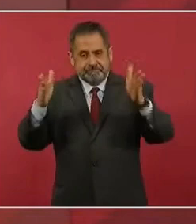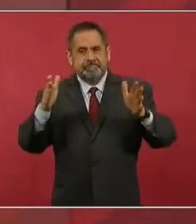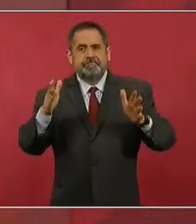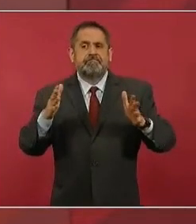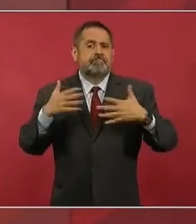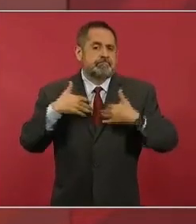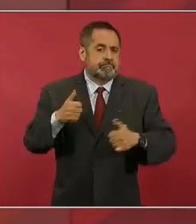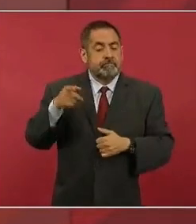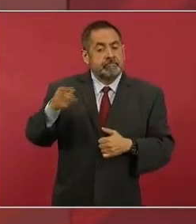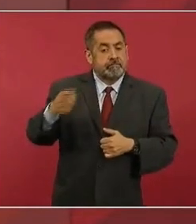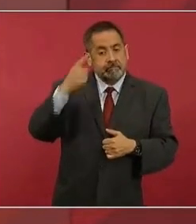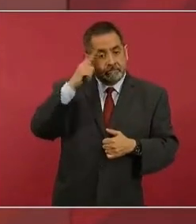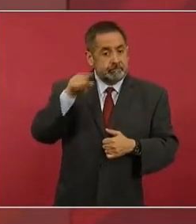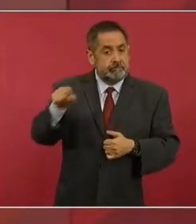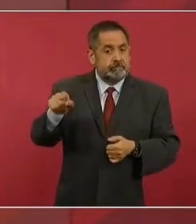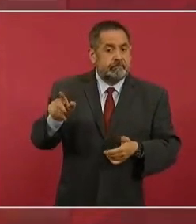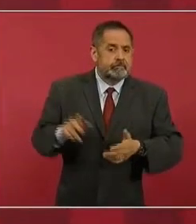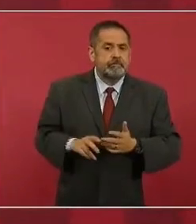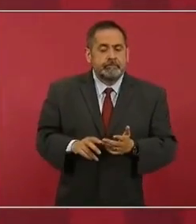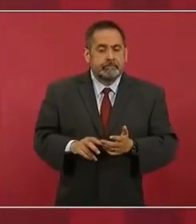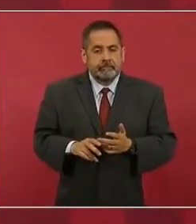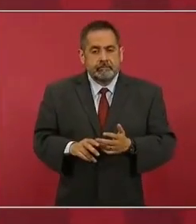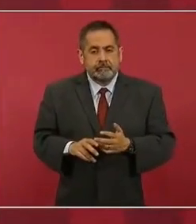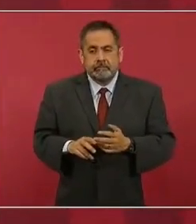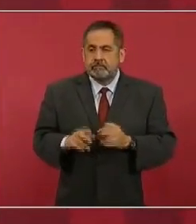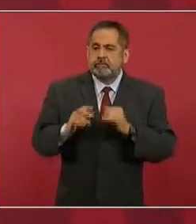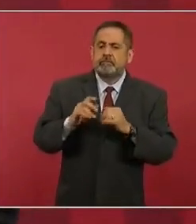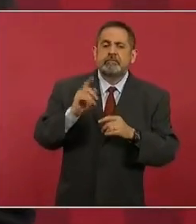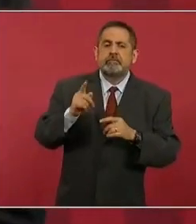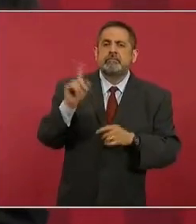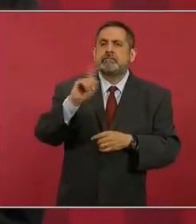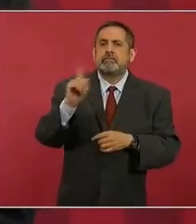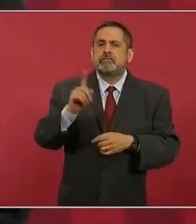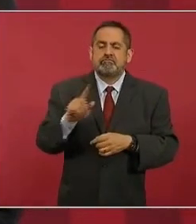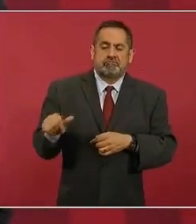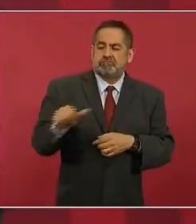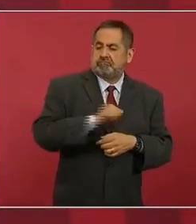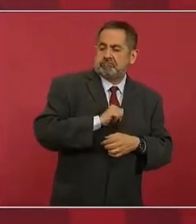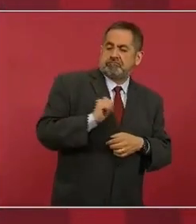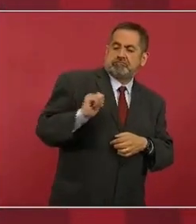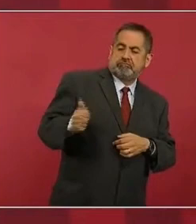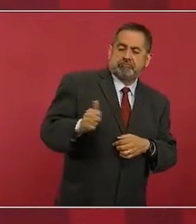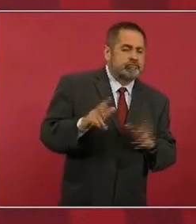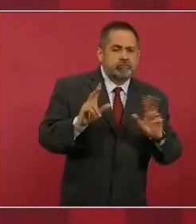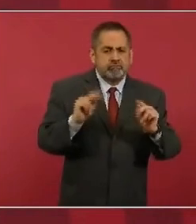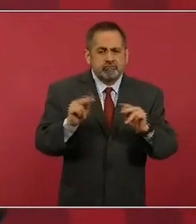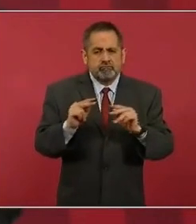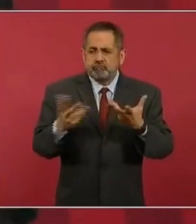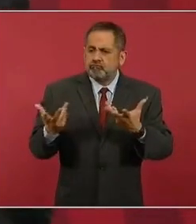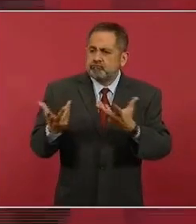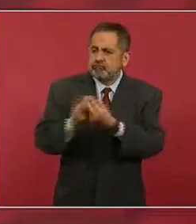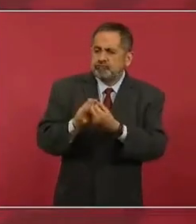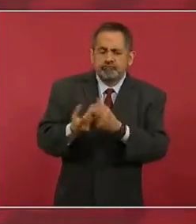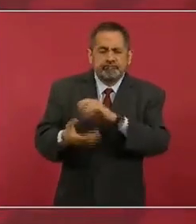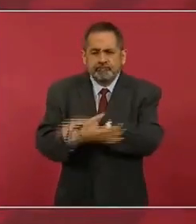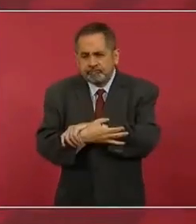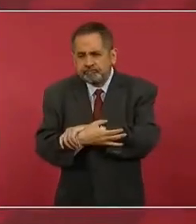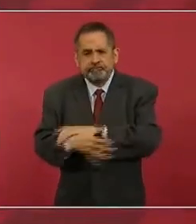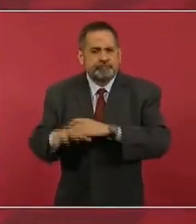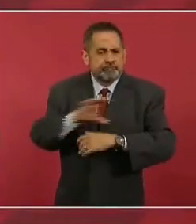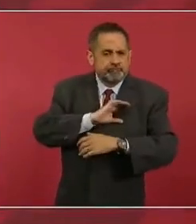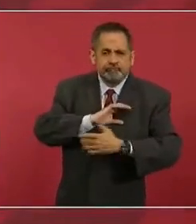donde en vez del individualismo seamos cada vez más